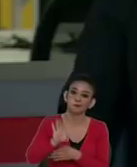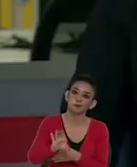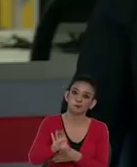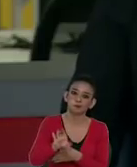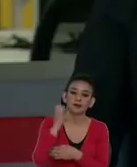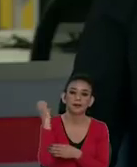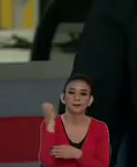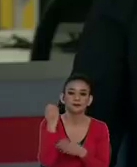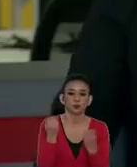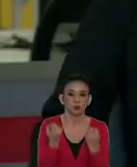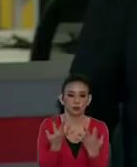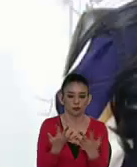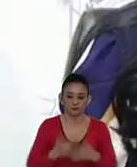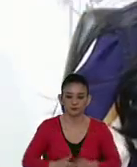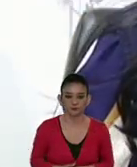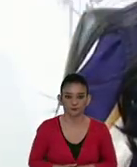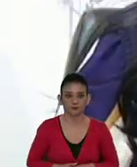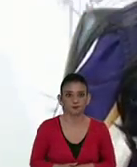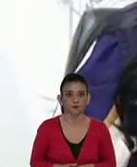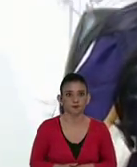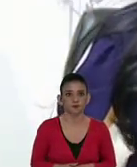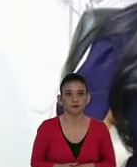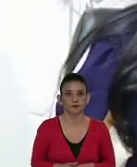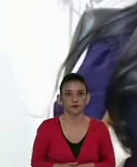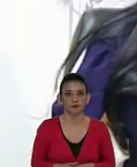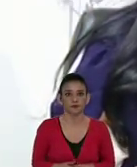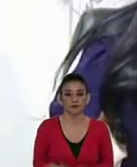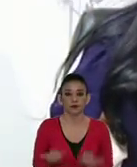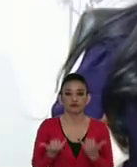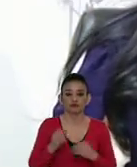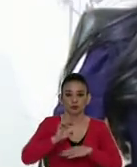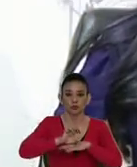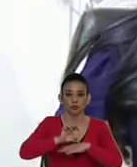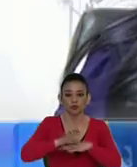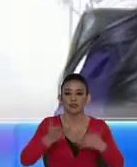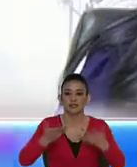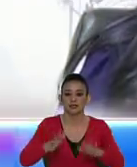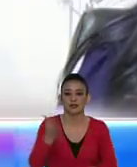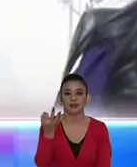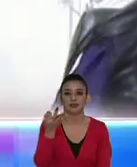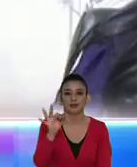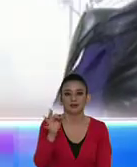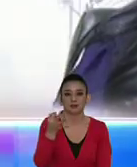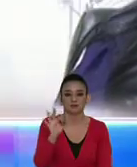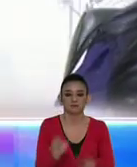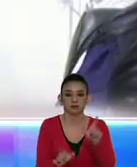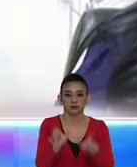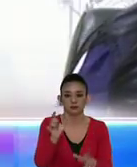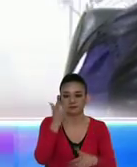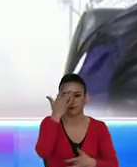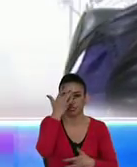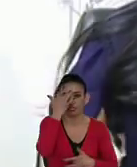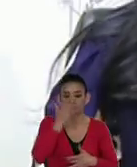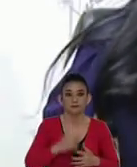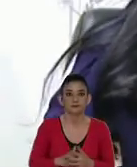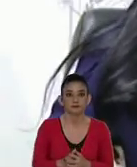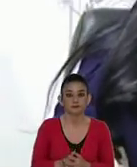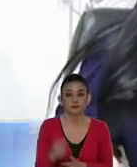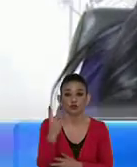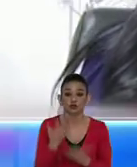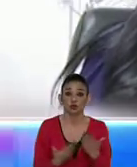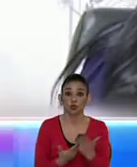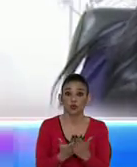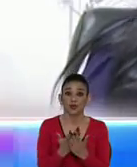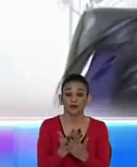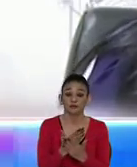sanitaria. Actualmente en el país hay 19 casos. 19 casos. Los 12 nuevos casos son personas